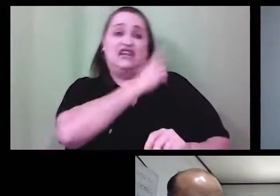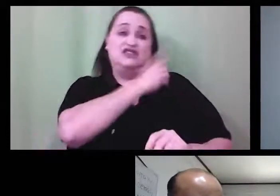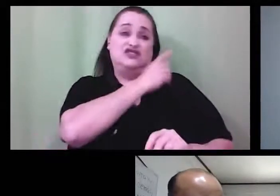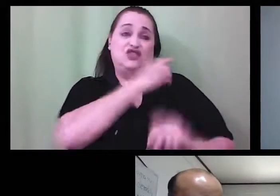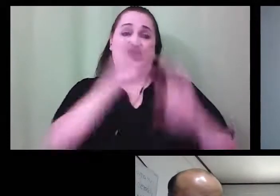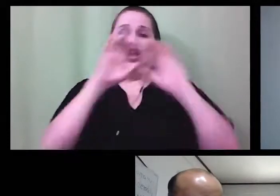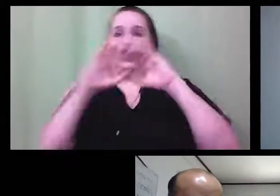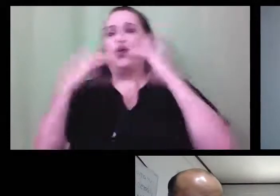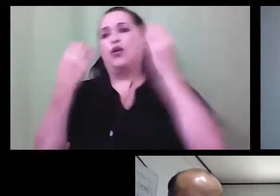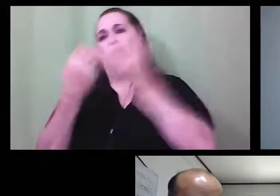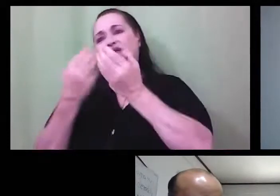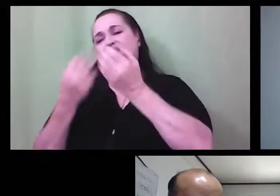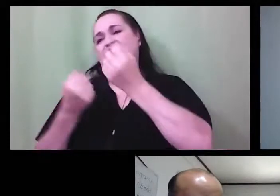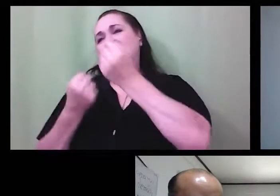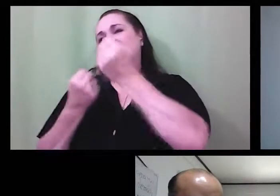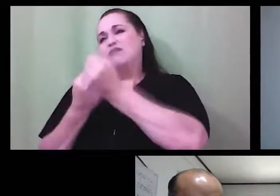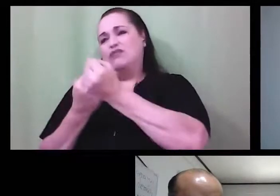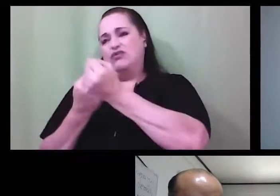y